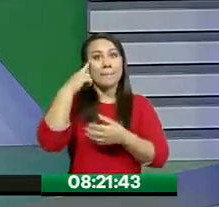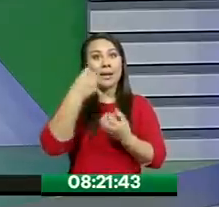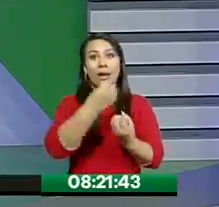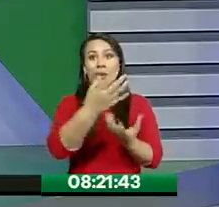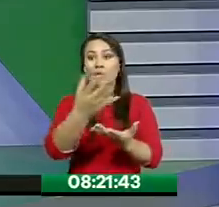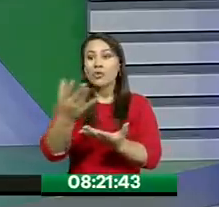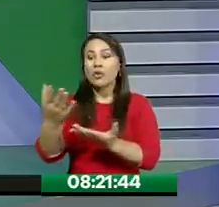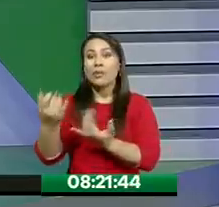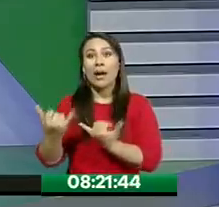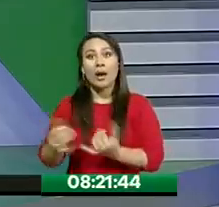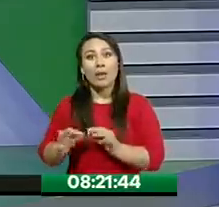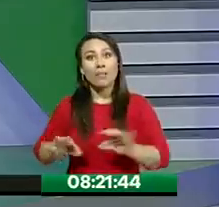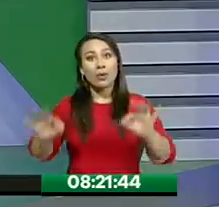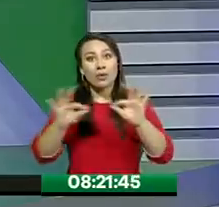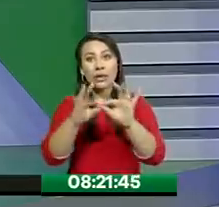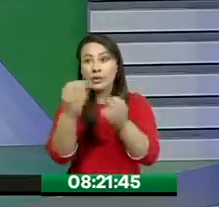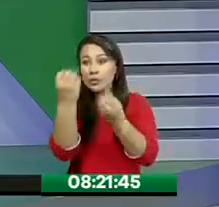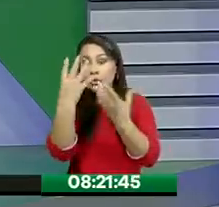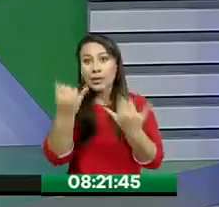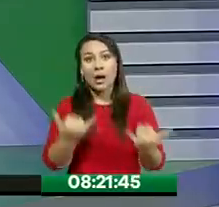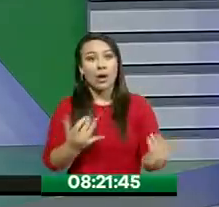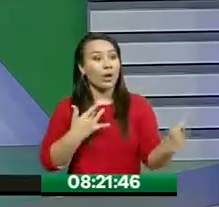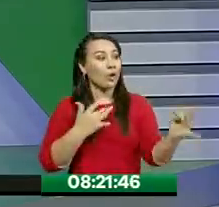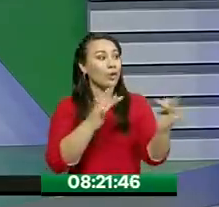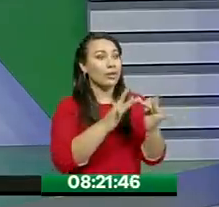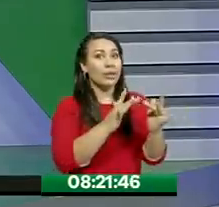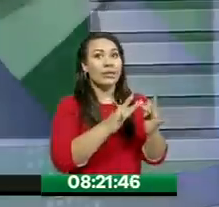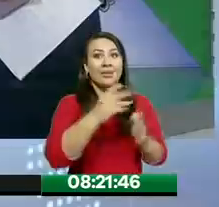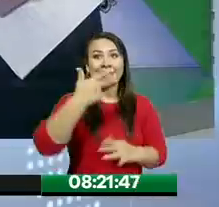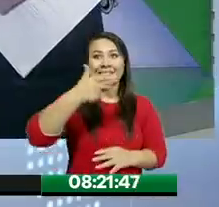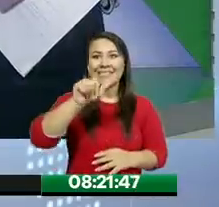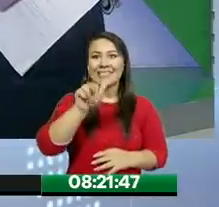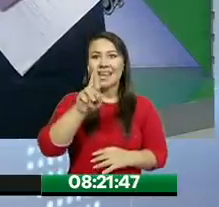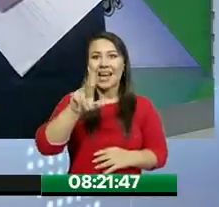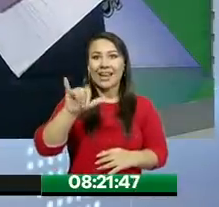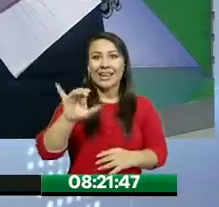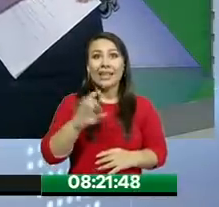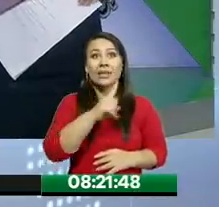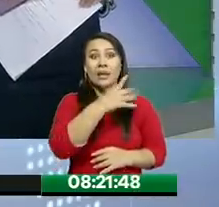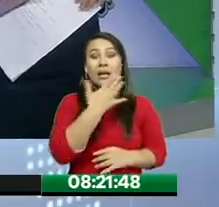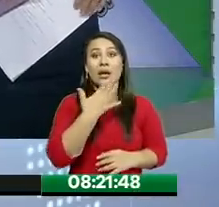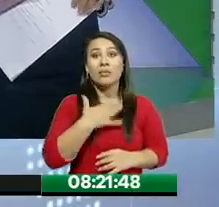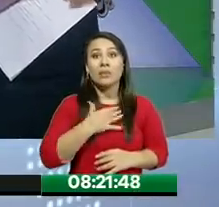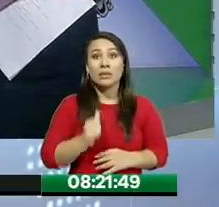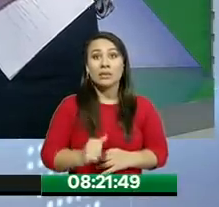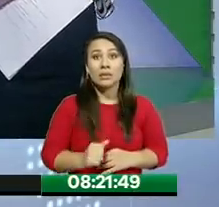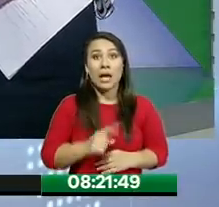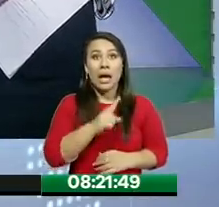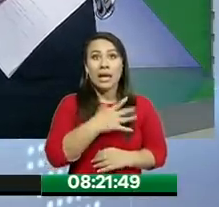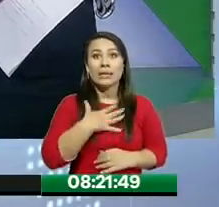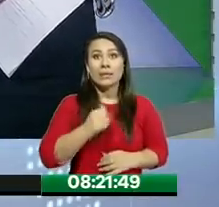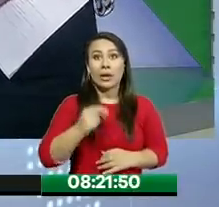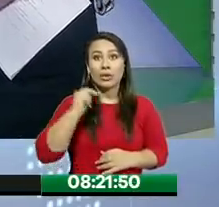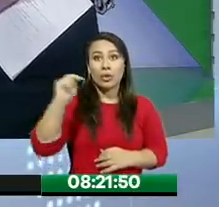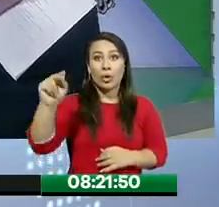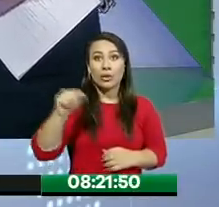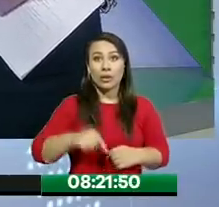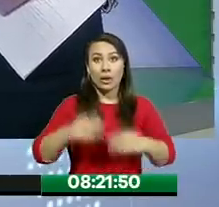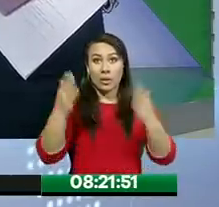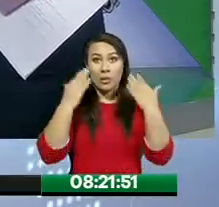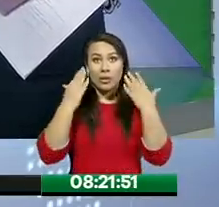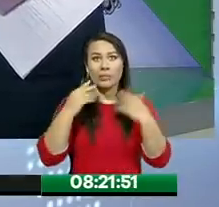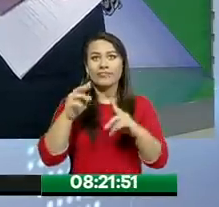quirófano porque está totalmente fracturado el tabique. La mujer agredida fue llevada al Hospital Guayaquil, donde fue atendida en el área de